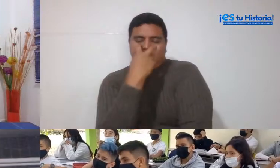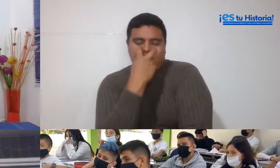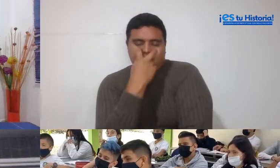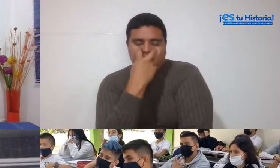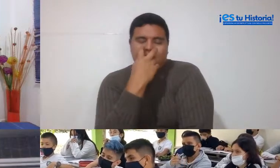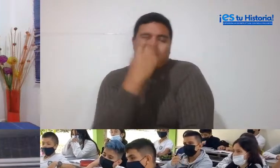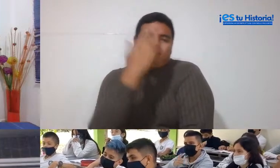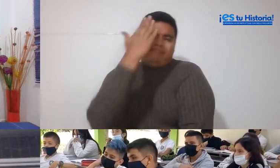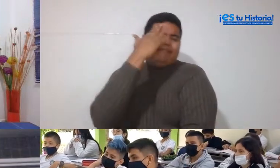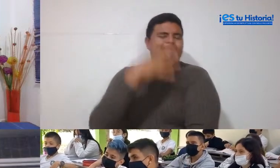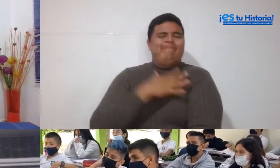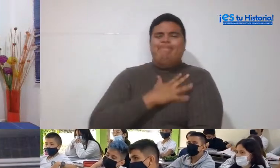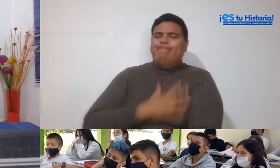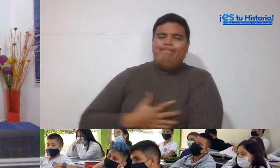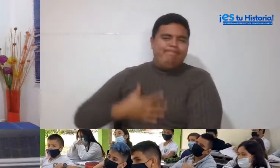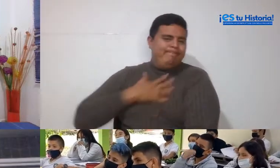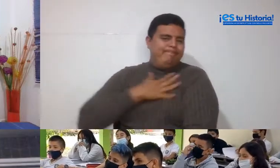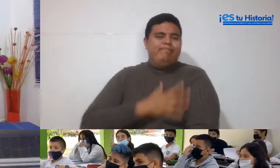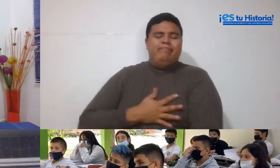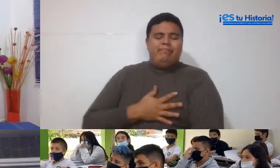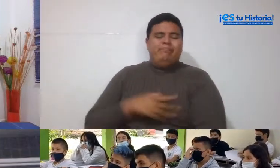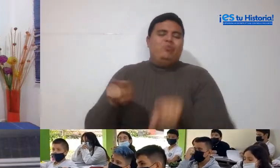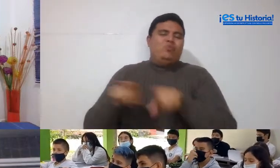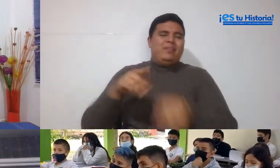uno como sentirse discriminado